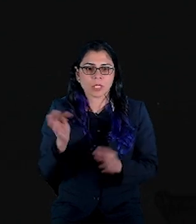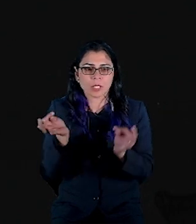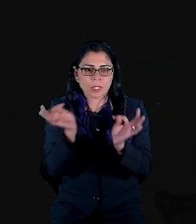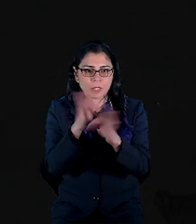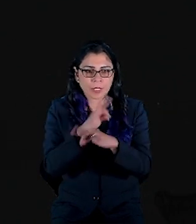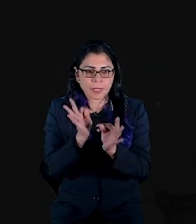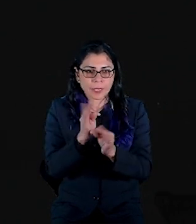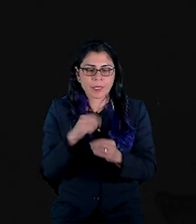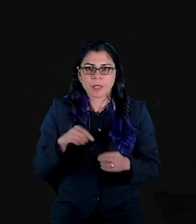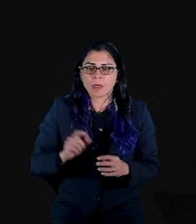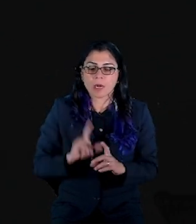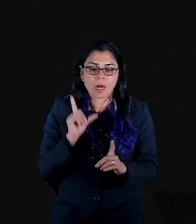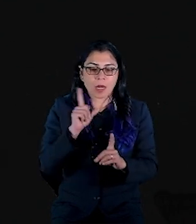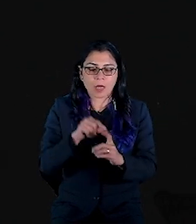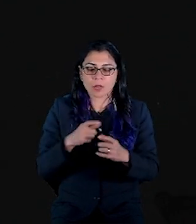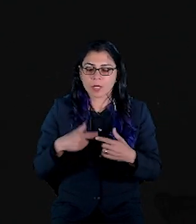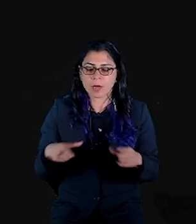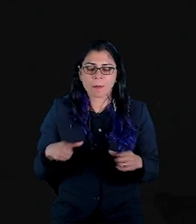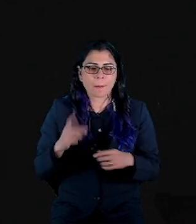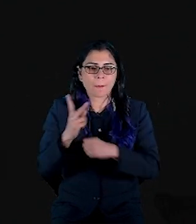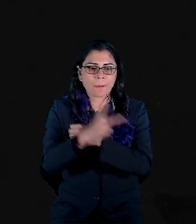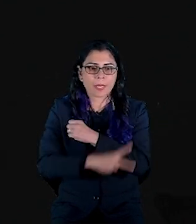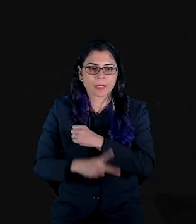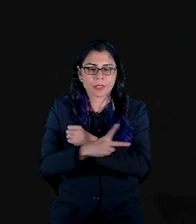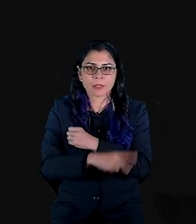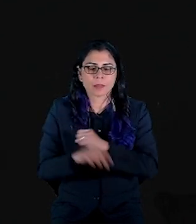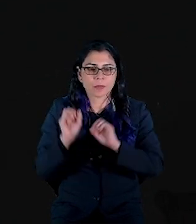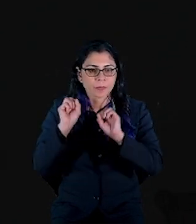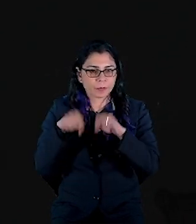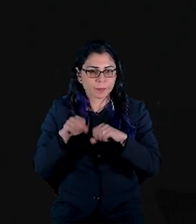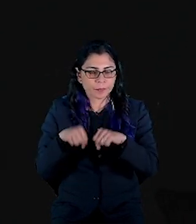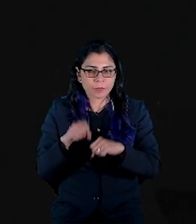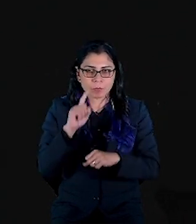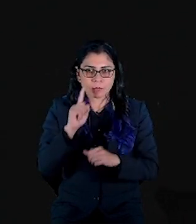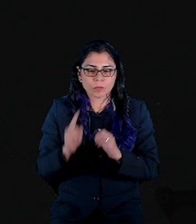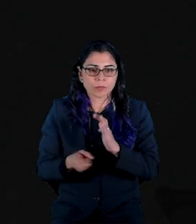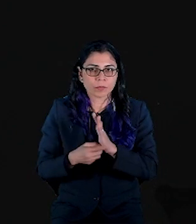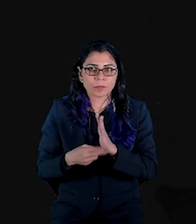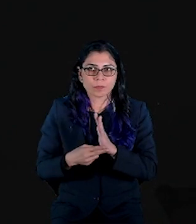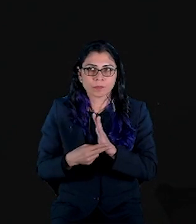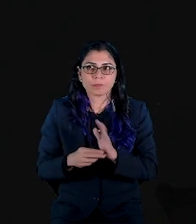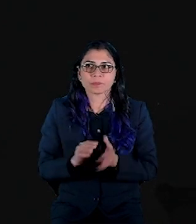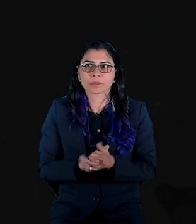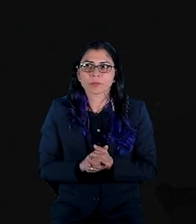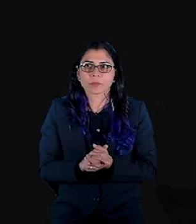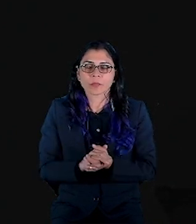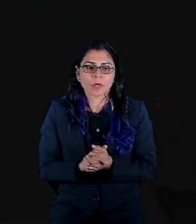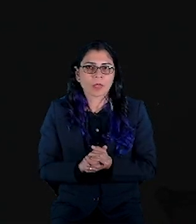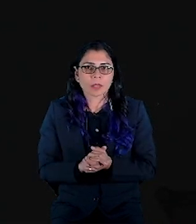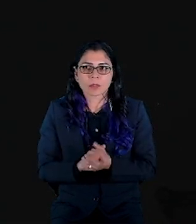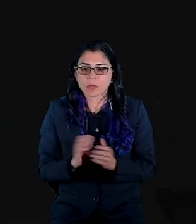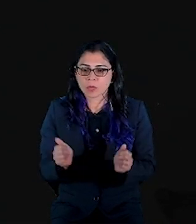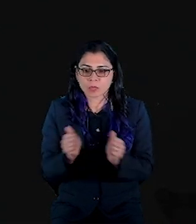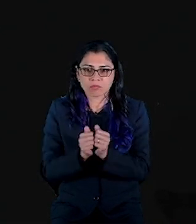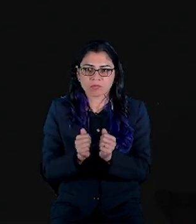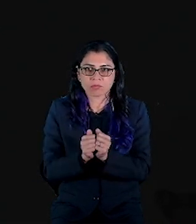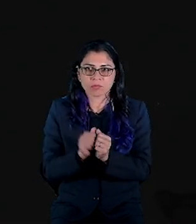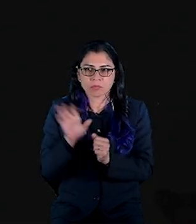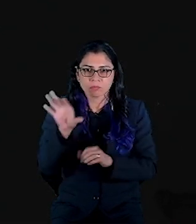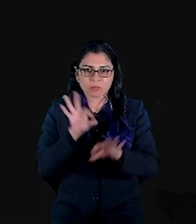largo y ancho del país que nos permitió una vez más retomar eh junto a todos